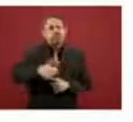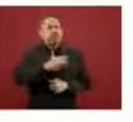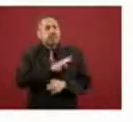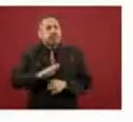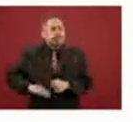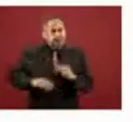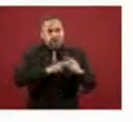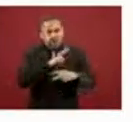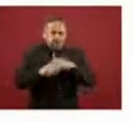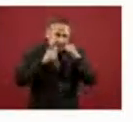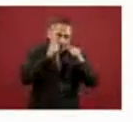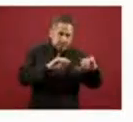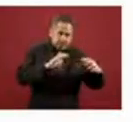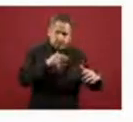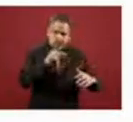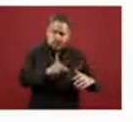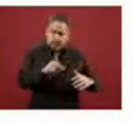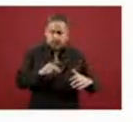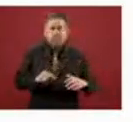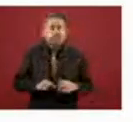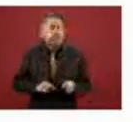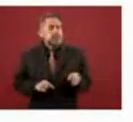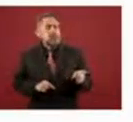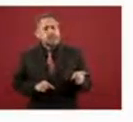municipios. Tenemos una